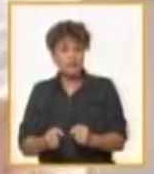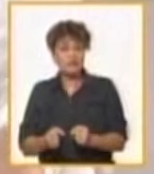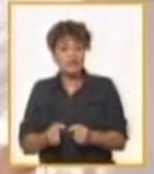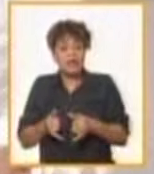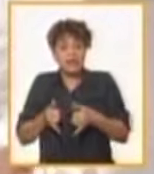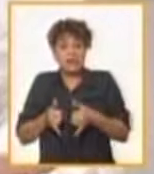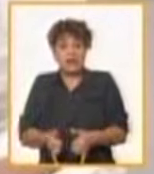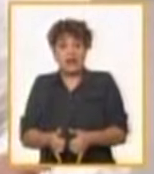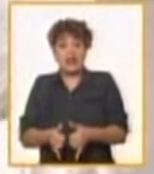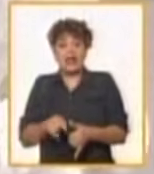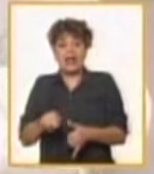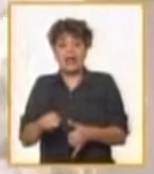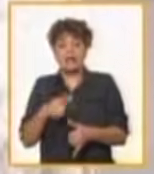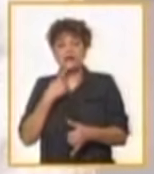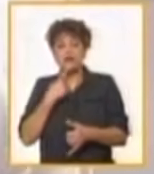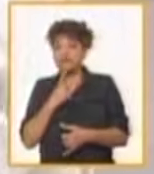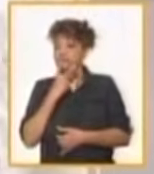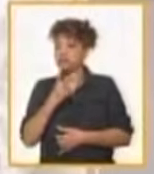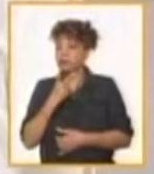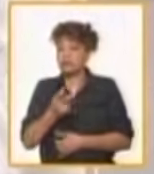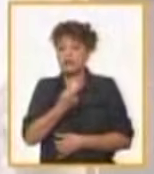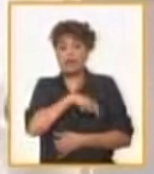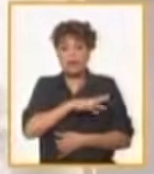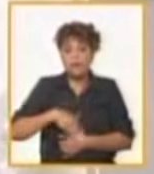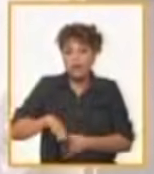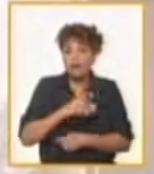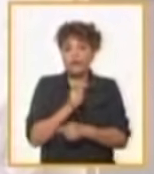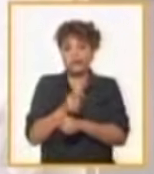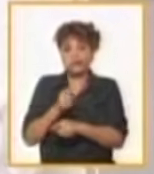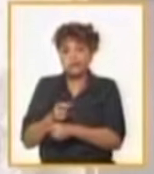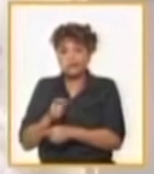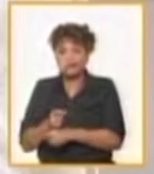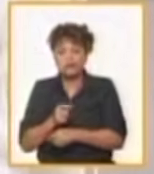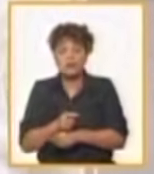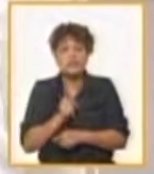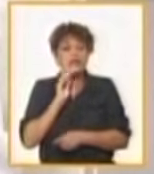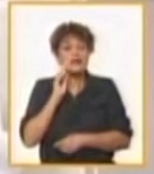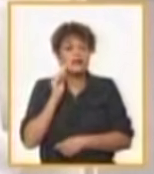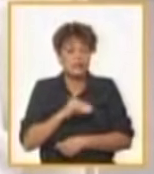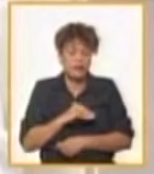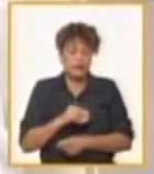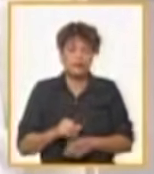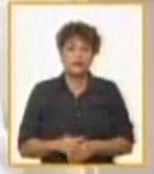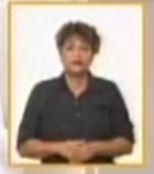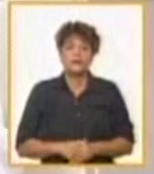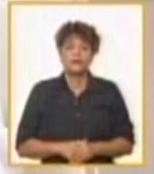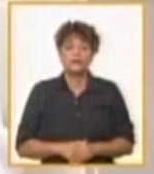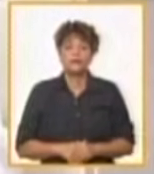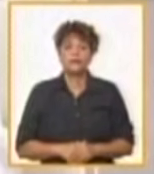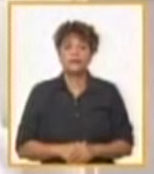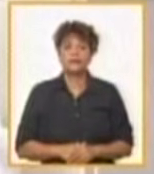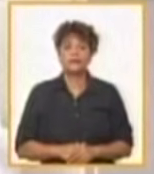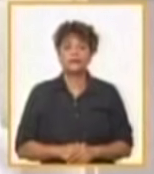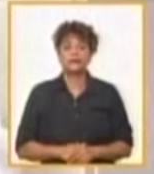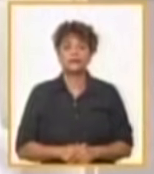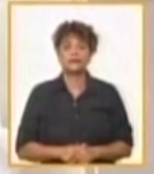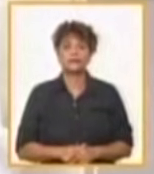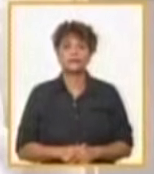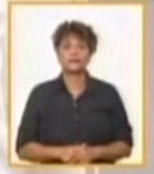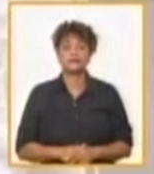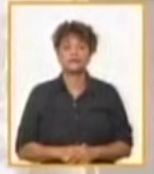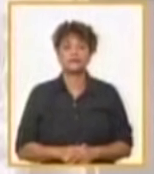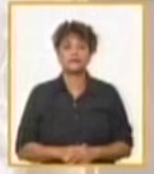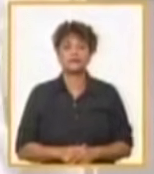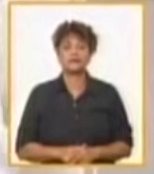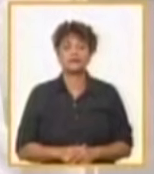sabe más que yo en todo, pero además en esto en particular, por sus propias responsabilidades que ha